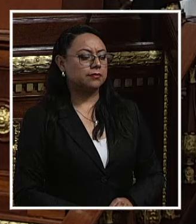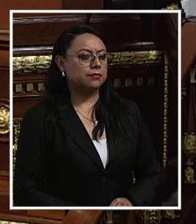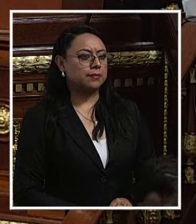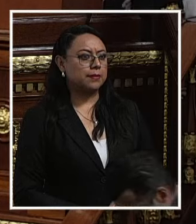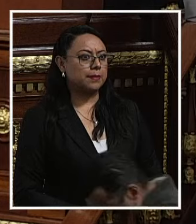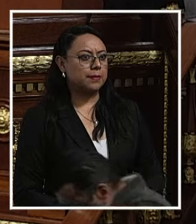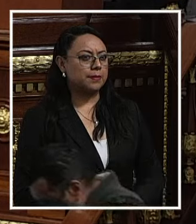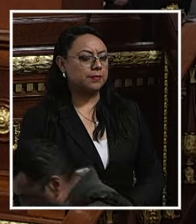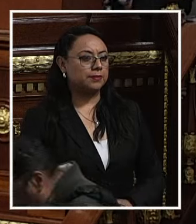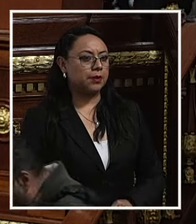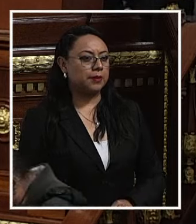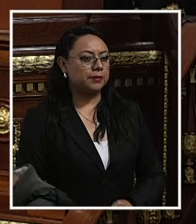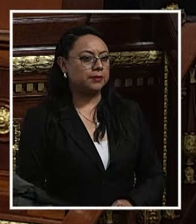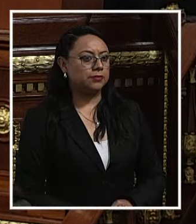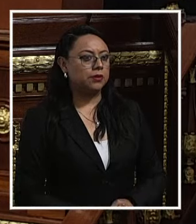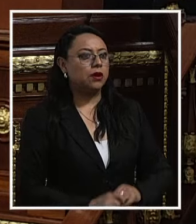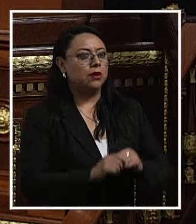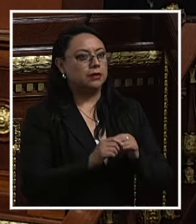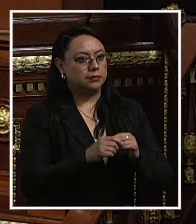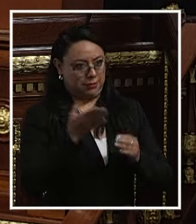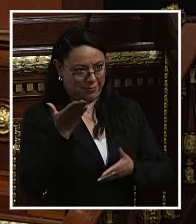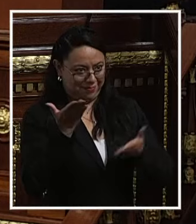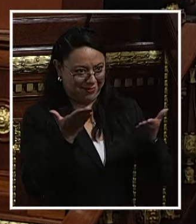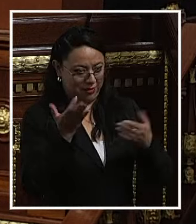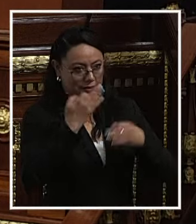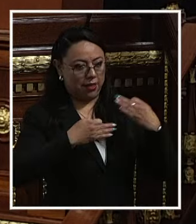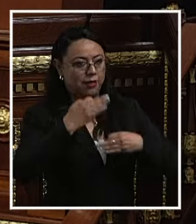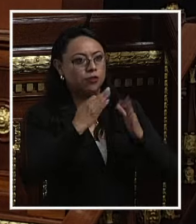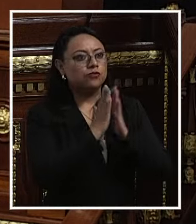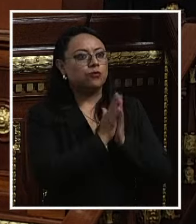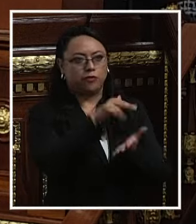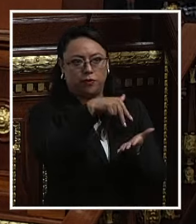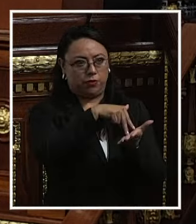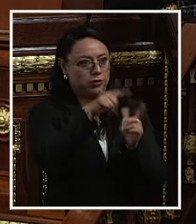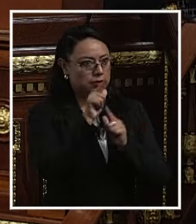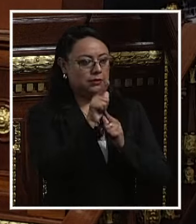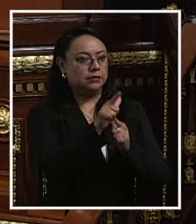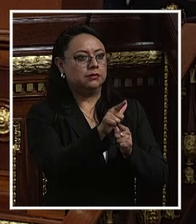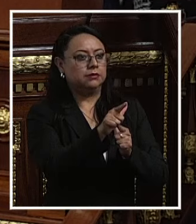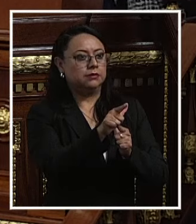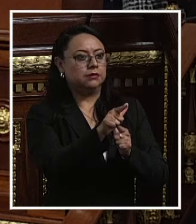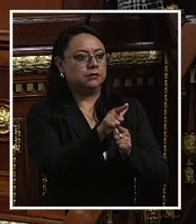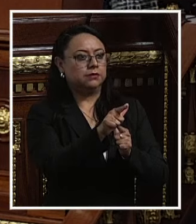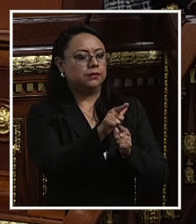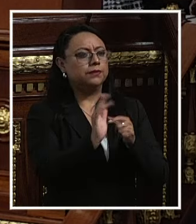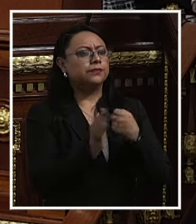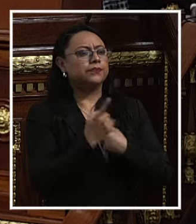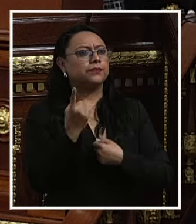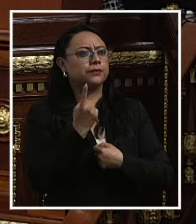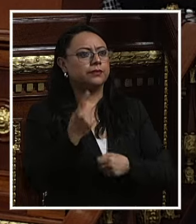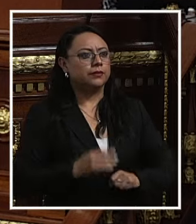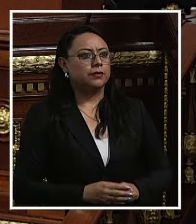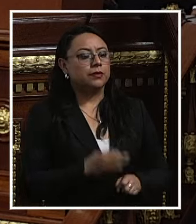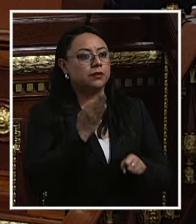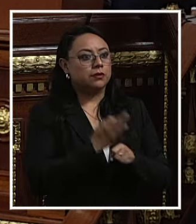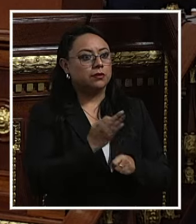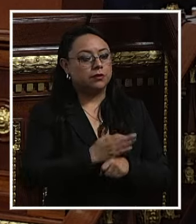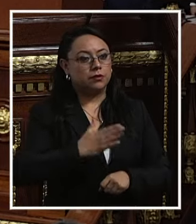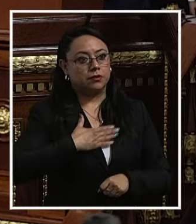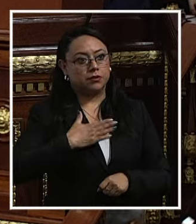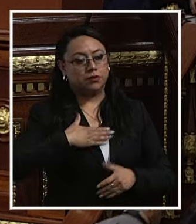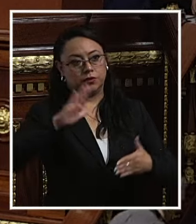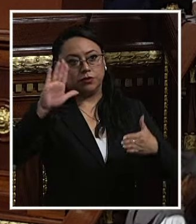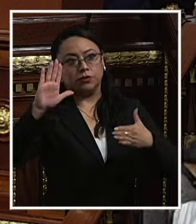Se le solicita a todos y todas permanecer de pie, ya que a continuación procederé a tomar